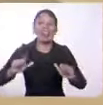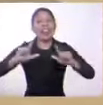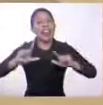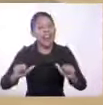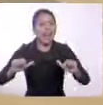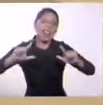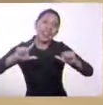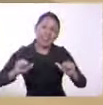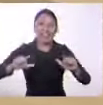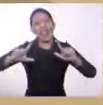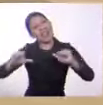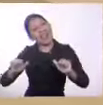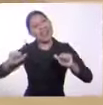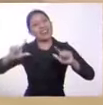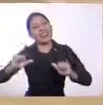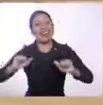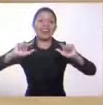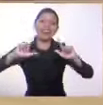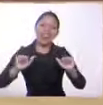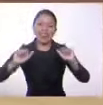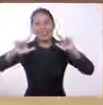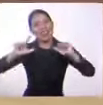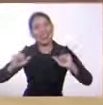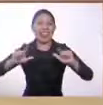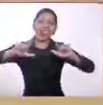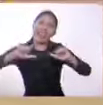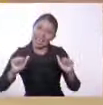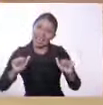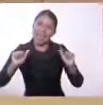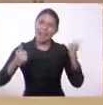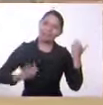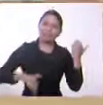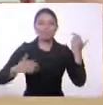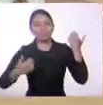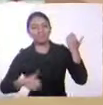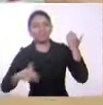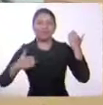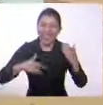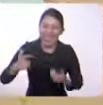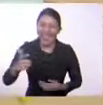La la la la la la la la la la la la la la.